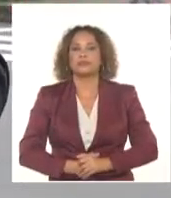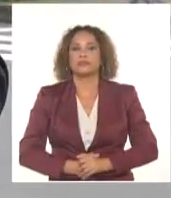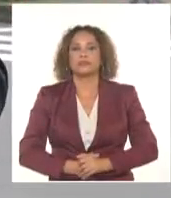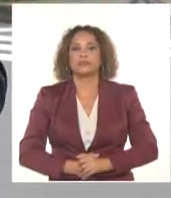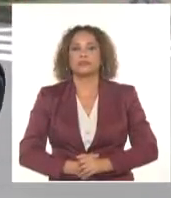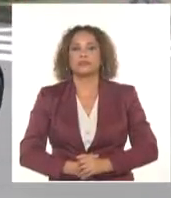cubano de noticias